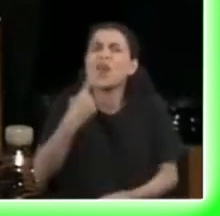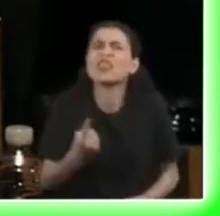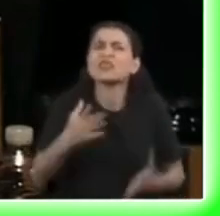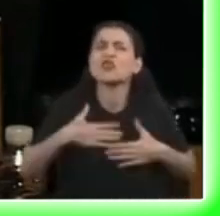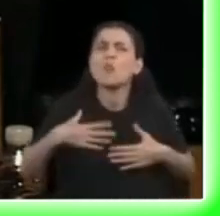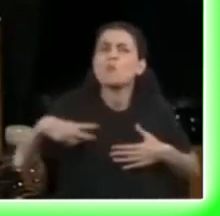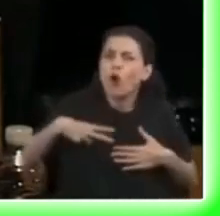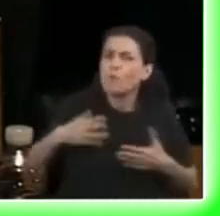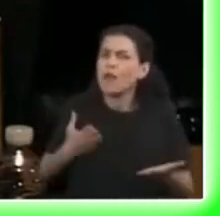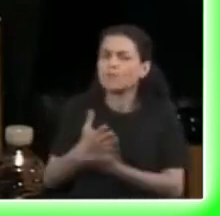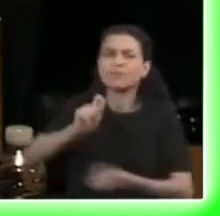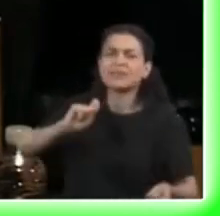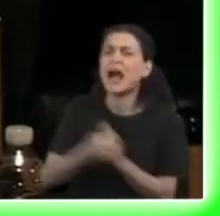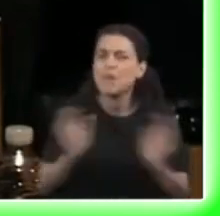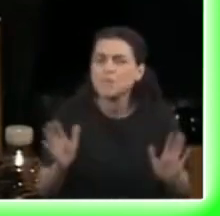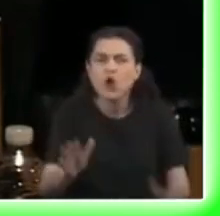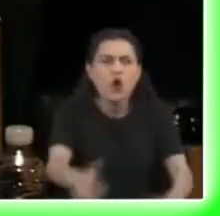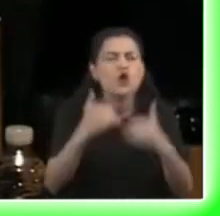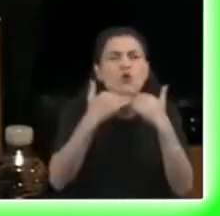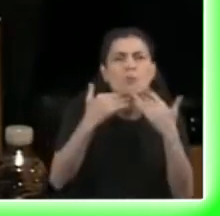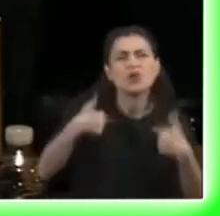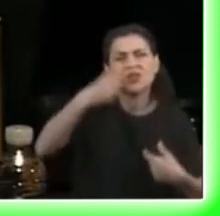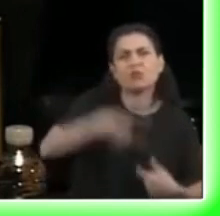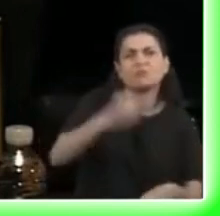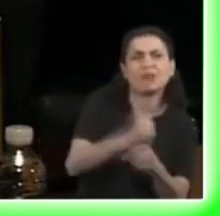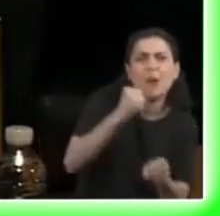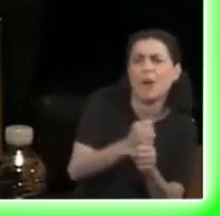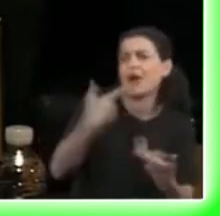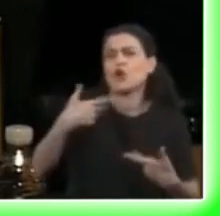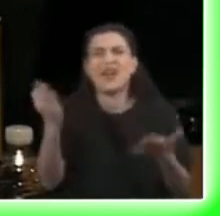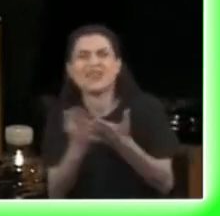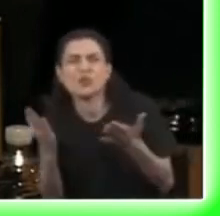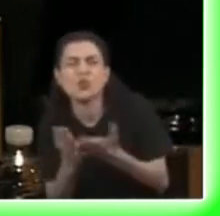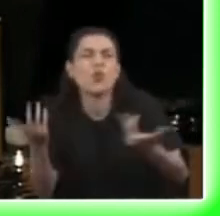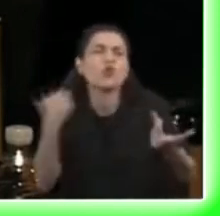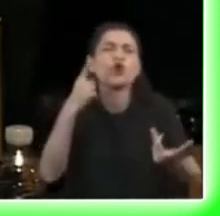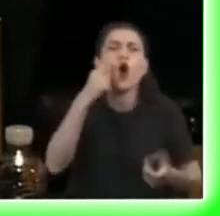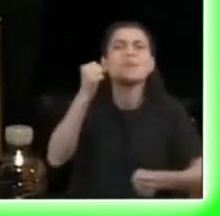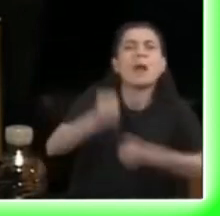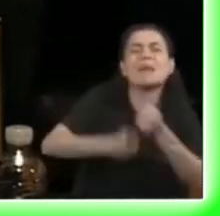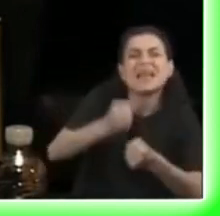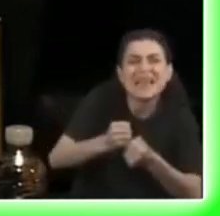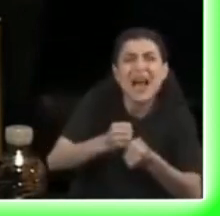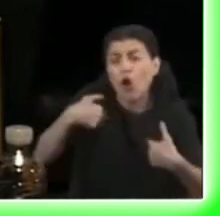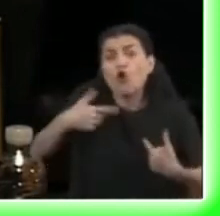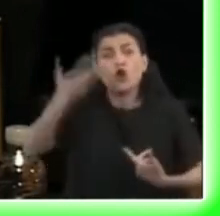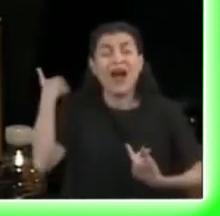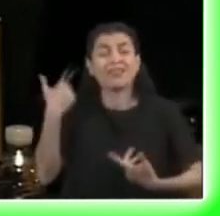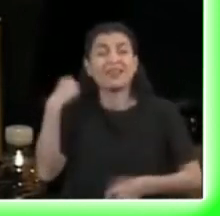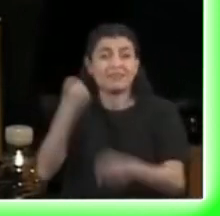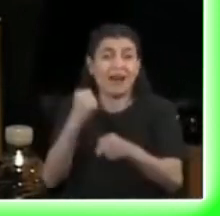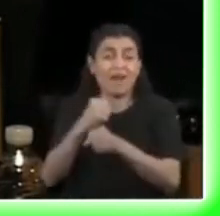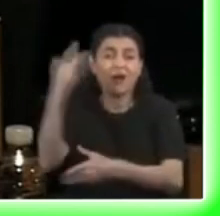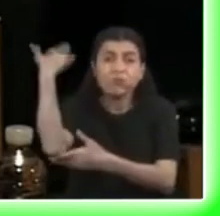toque. No importa si uno es un laburante, un estudiante, un emprendedor, un conferencista como era yo hasta hace pocos años, o